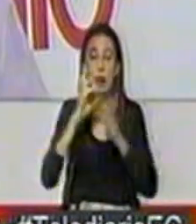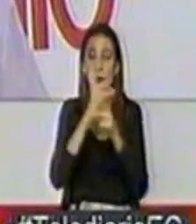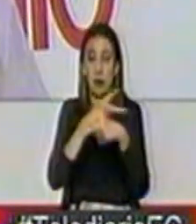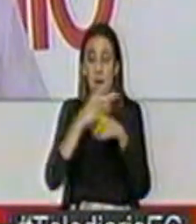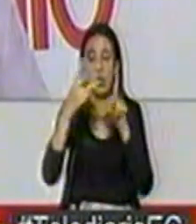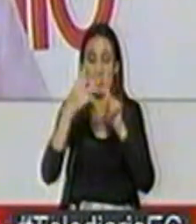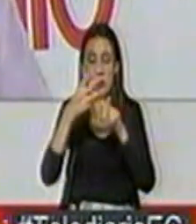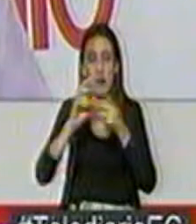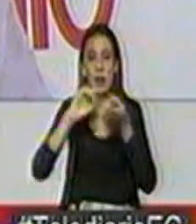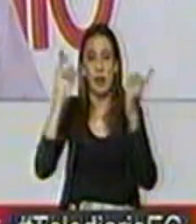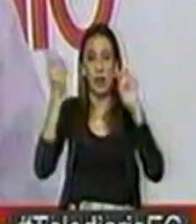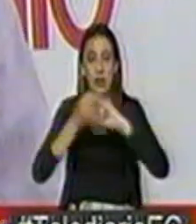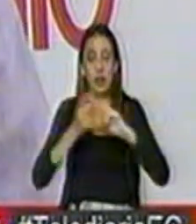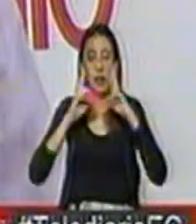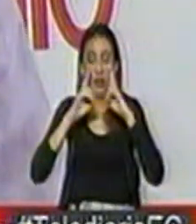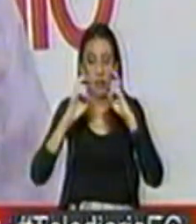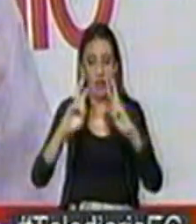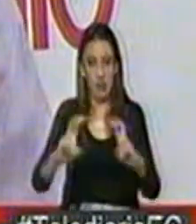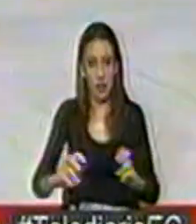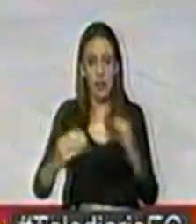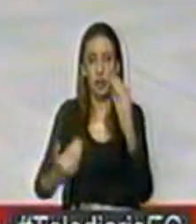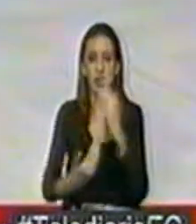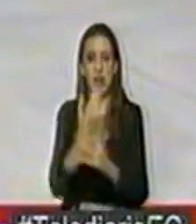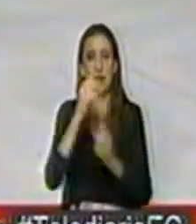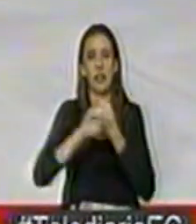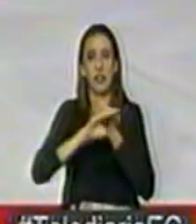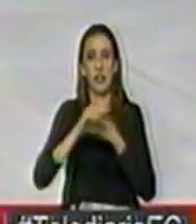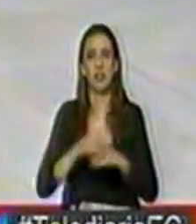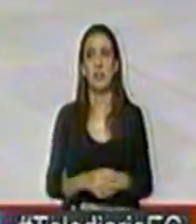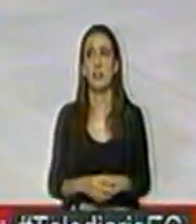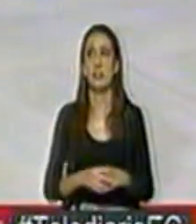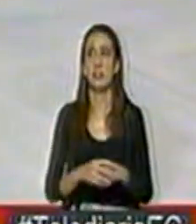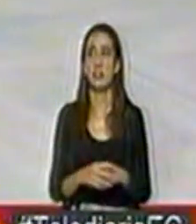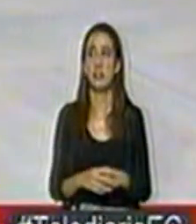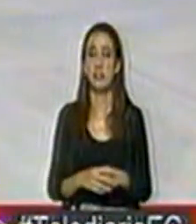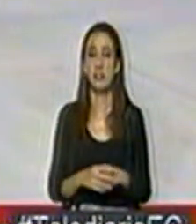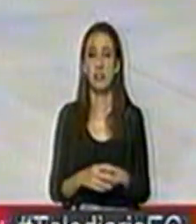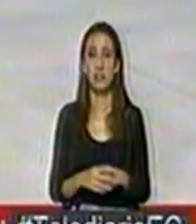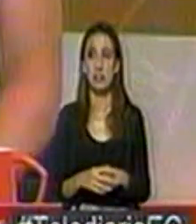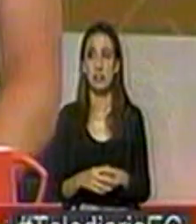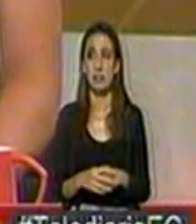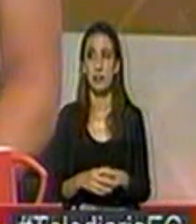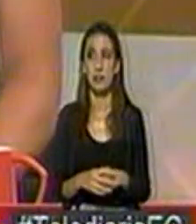innovar, investigar para desarrollar nueva oferta. Verónica Rivadeneira, Medios Públicos.